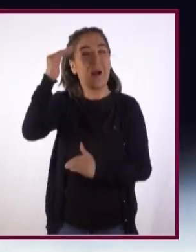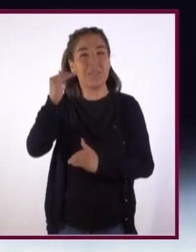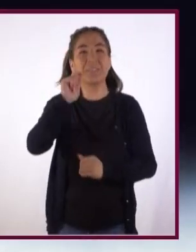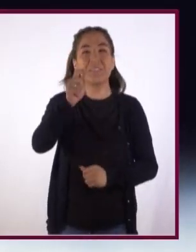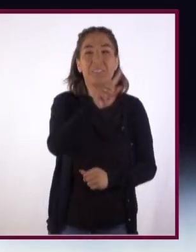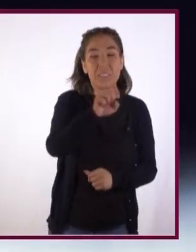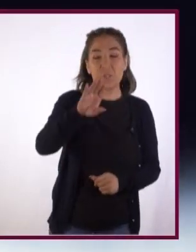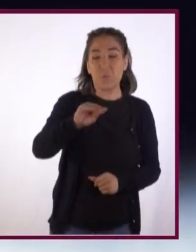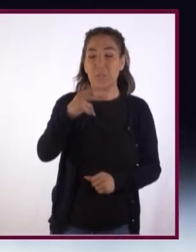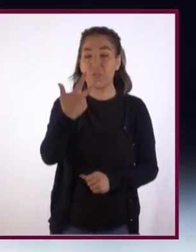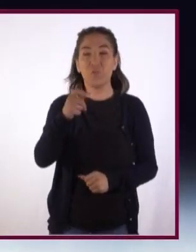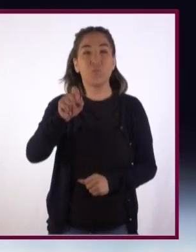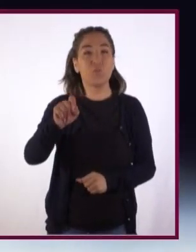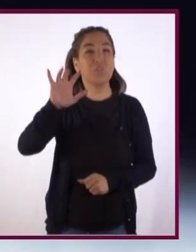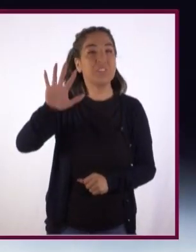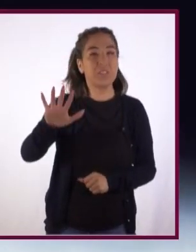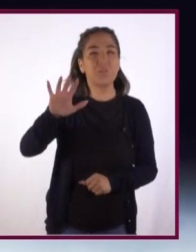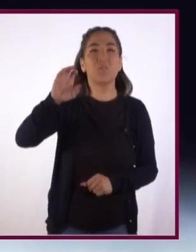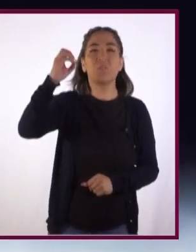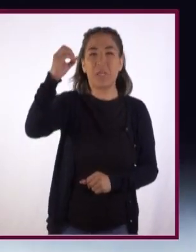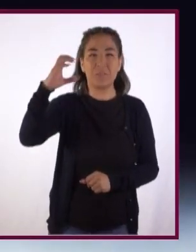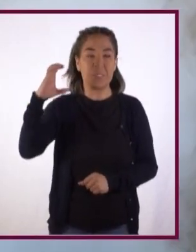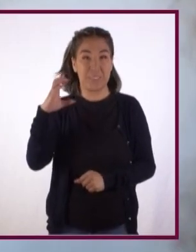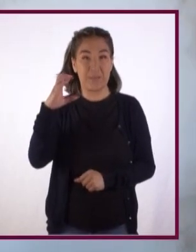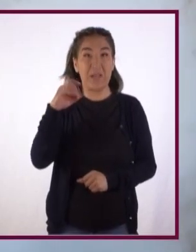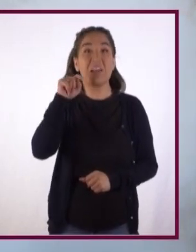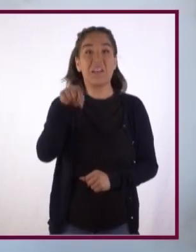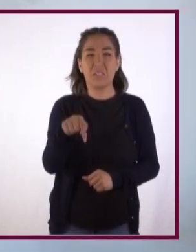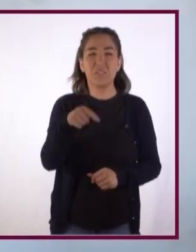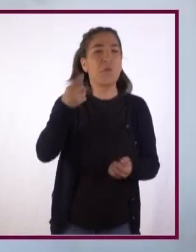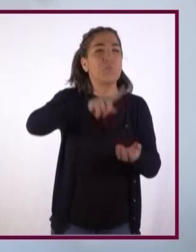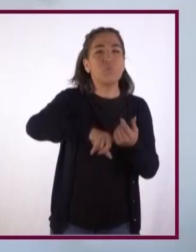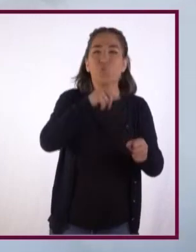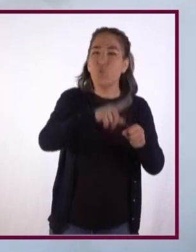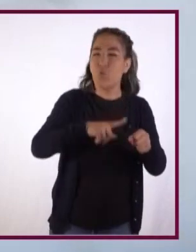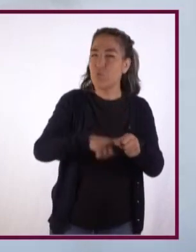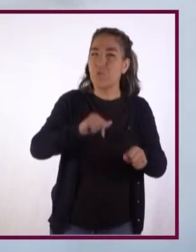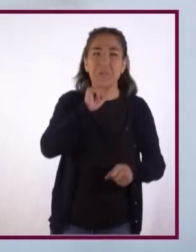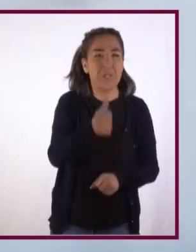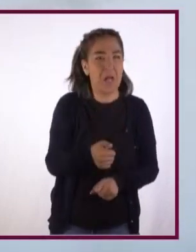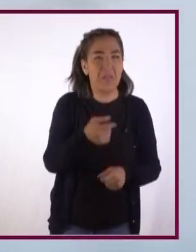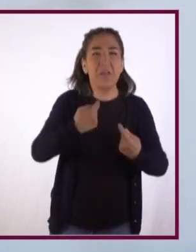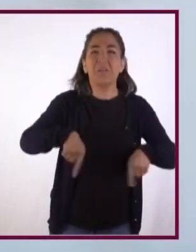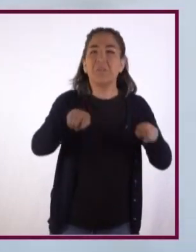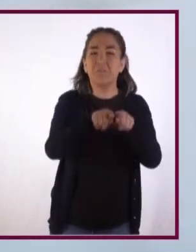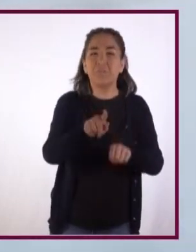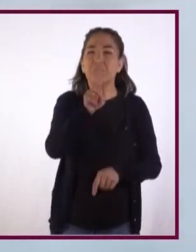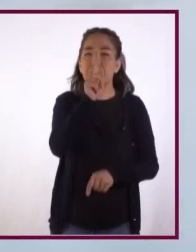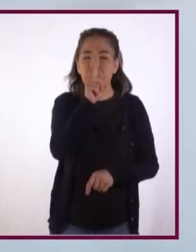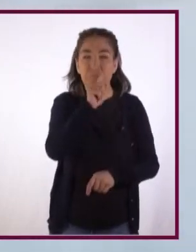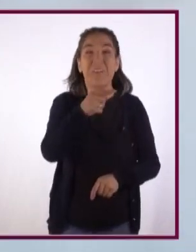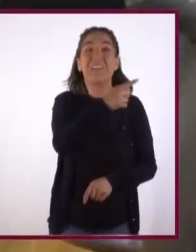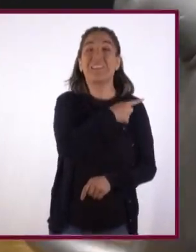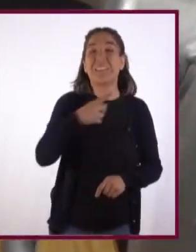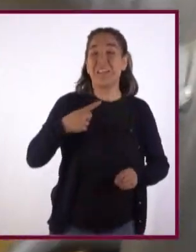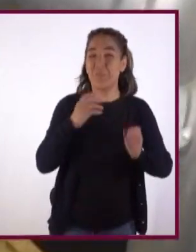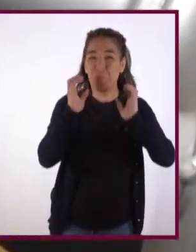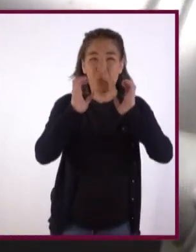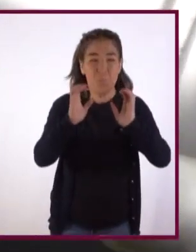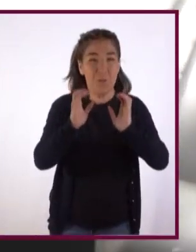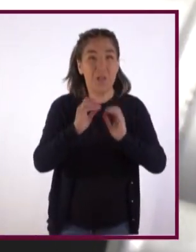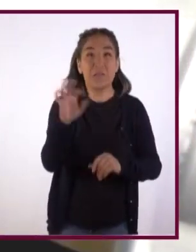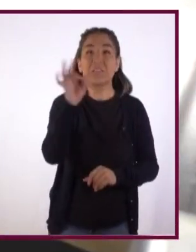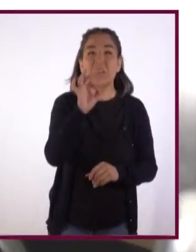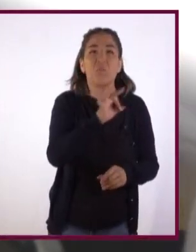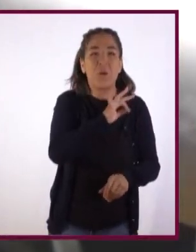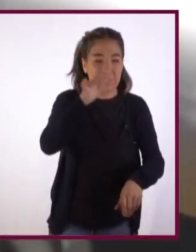menos 198.5 grados centígrados. Es incoloro e inodoro y se debe utilizar con precaución ya